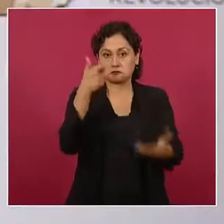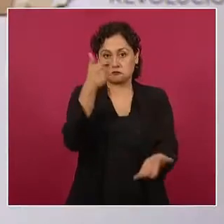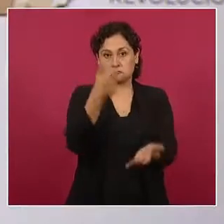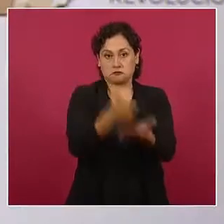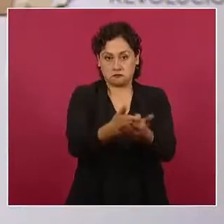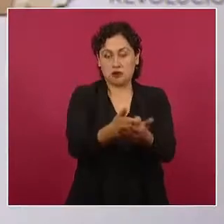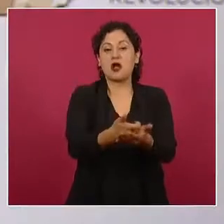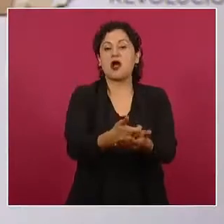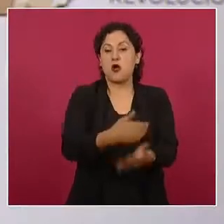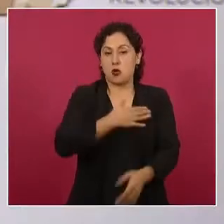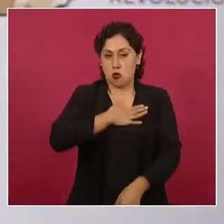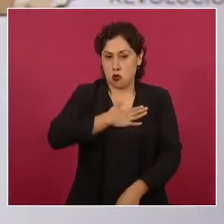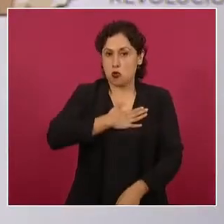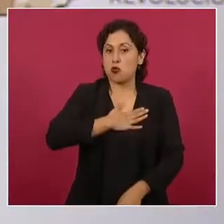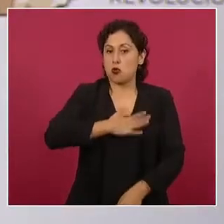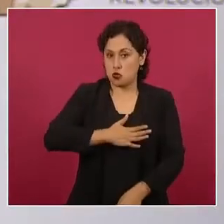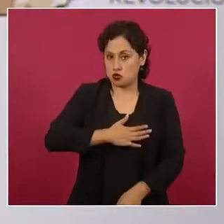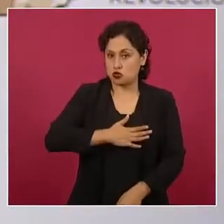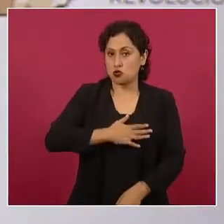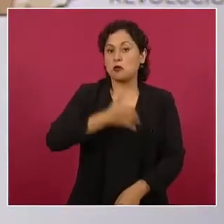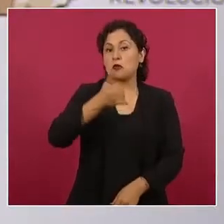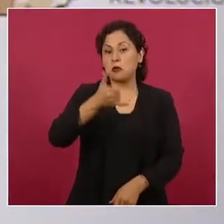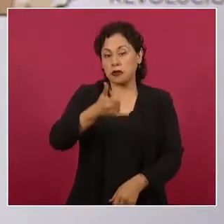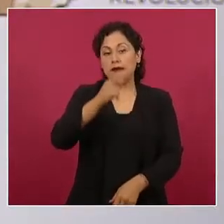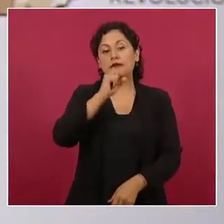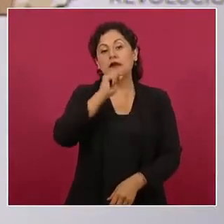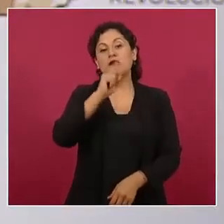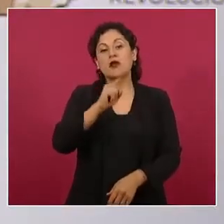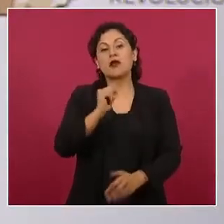y que vayan gradualmente